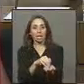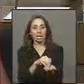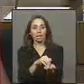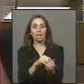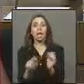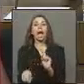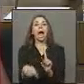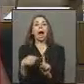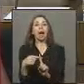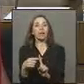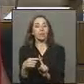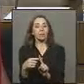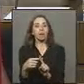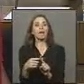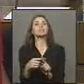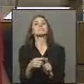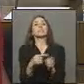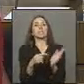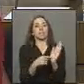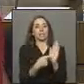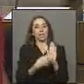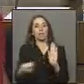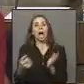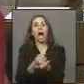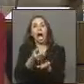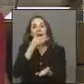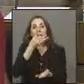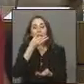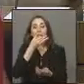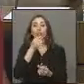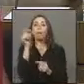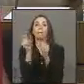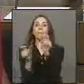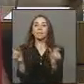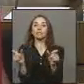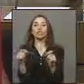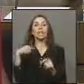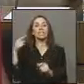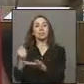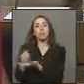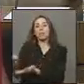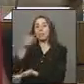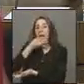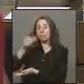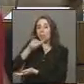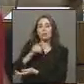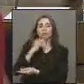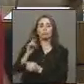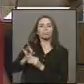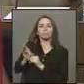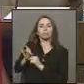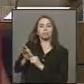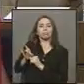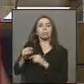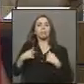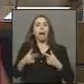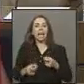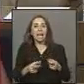Además, se han financiado fármacos a pacientes que no responden a tratamientos convencionales para ciertos cánceres,